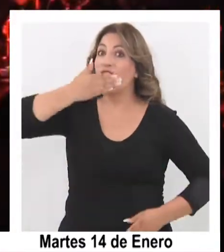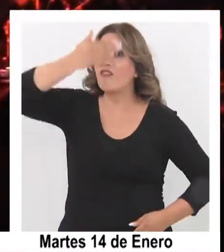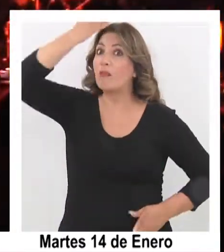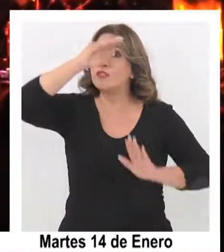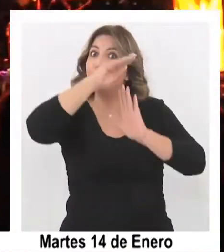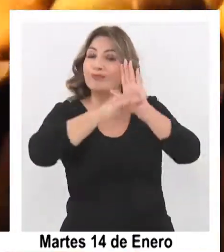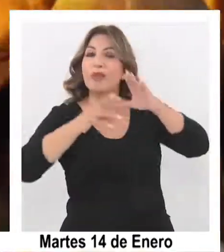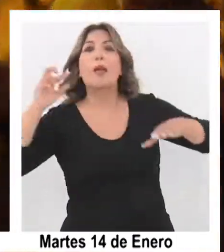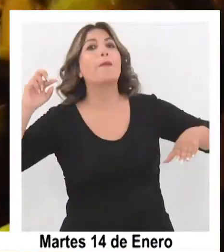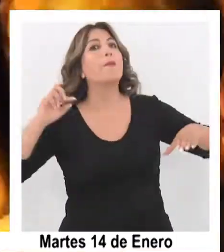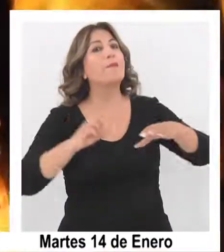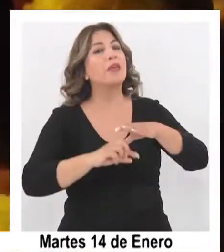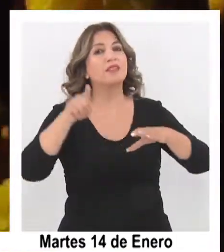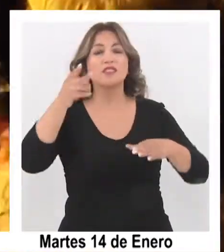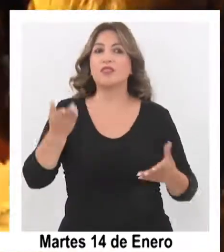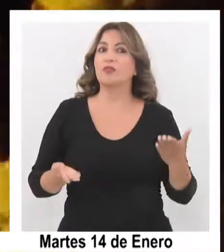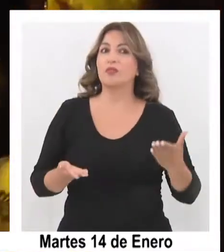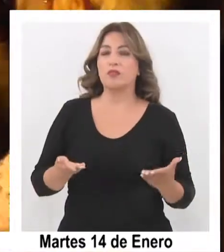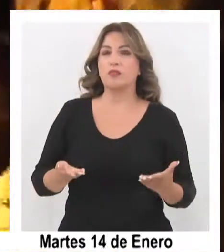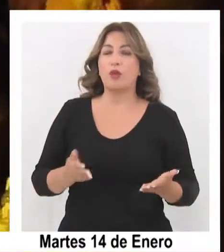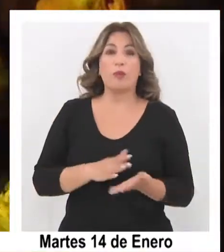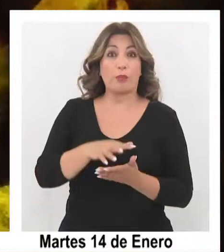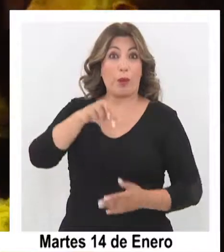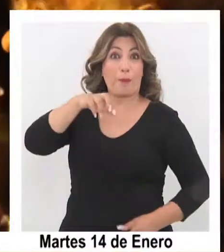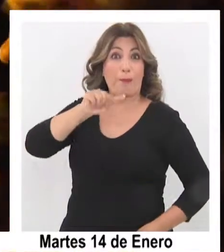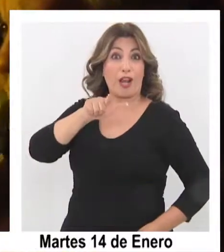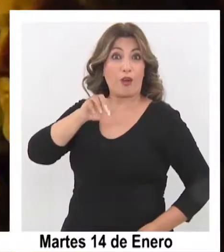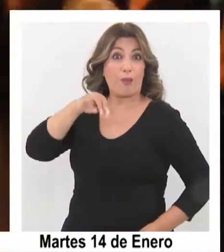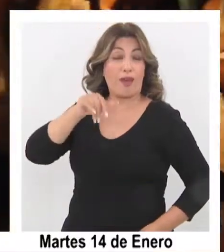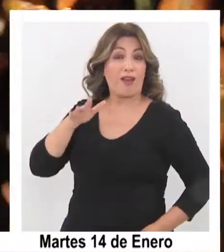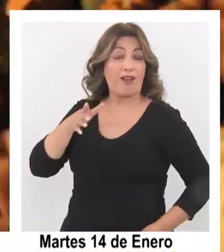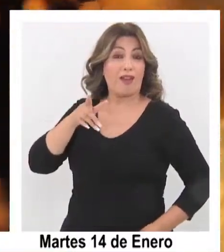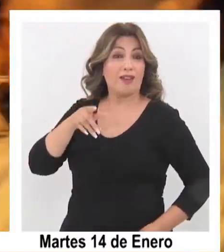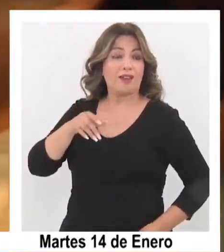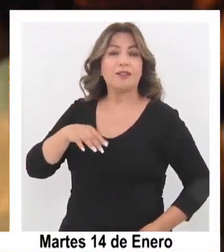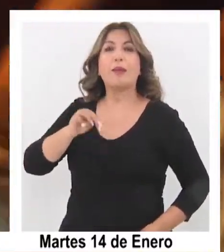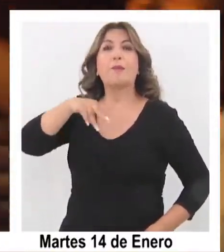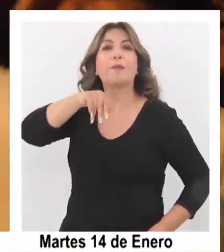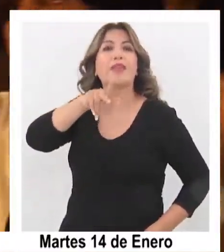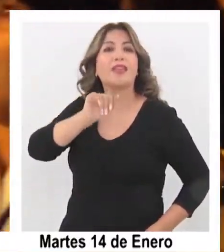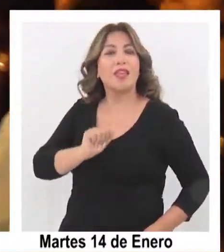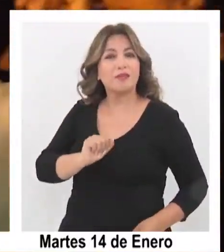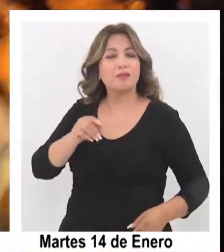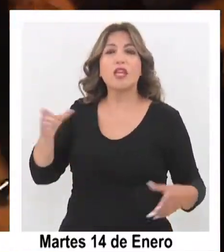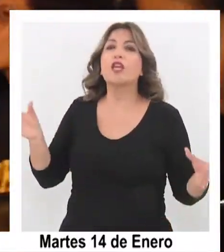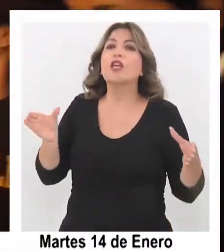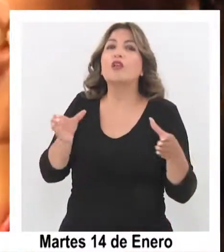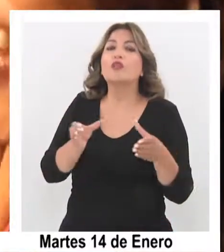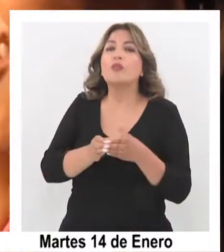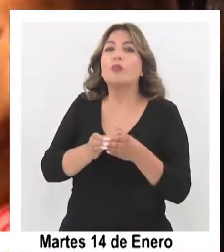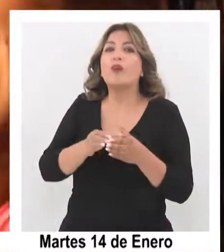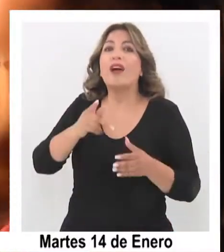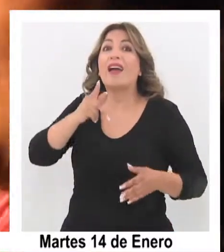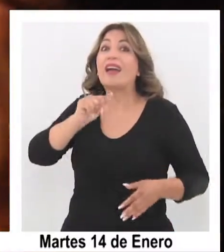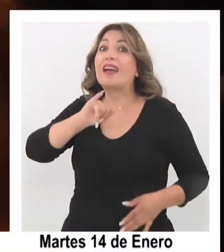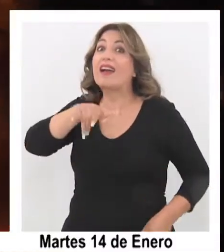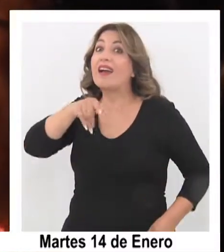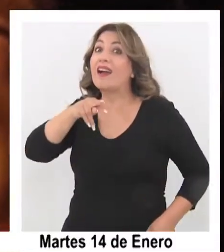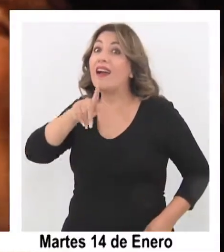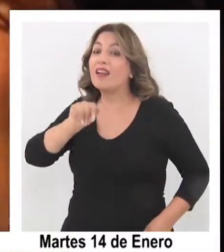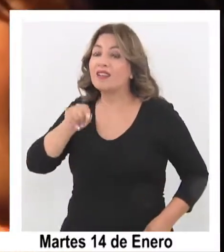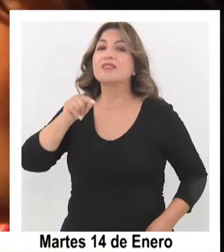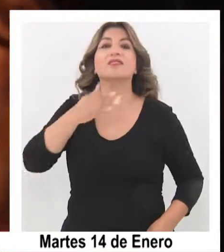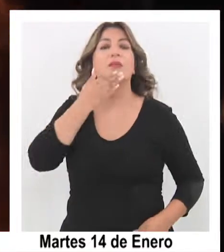que la parrilla de artistas de Pica resalta con estrellas como Paloma San Basilio, Miriam Hernández y el grupo Los